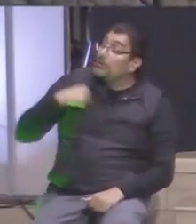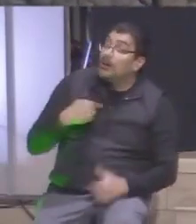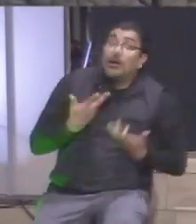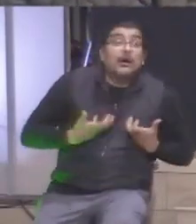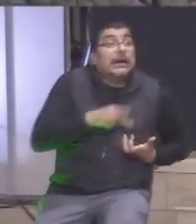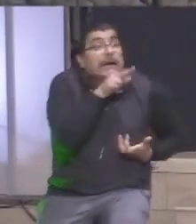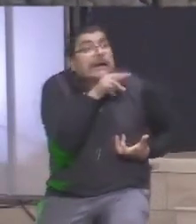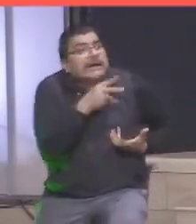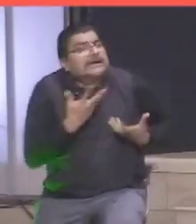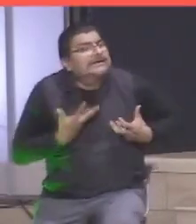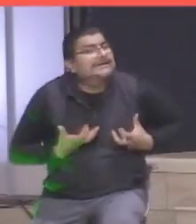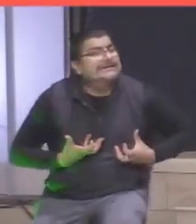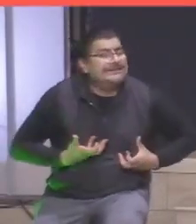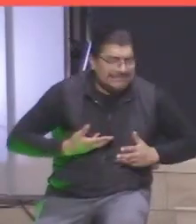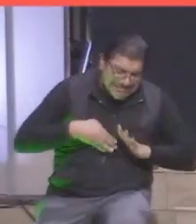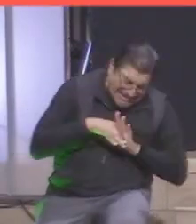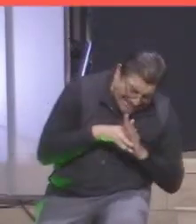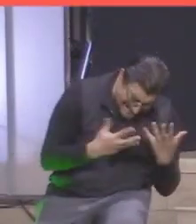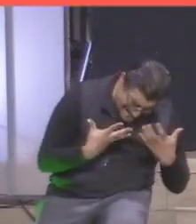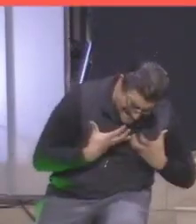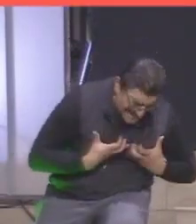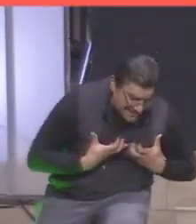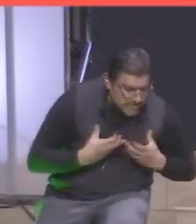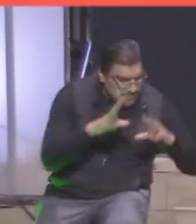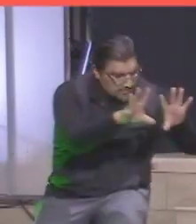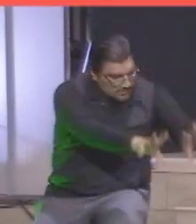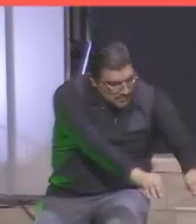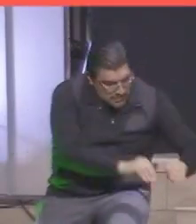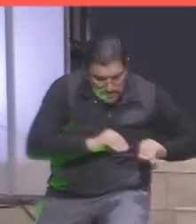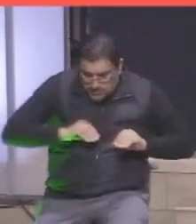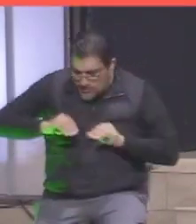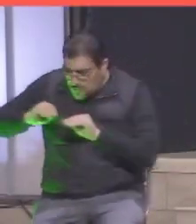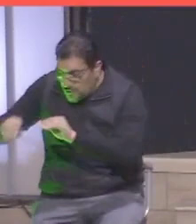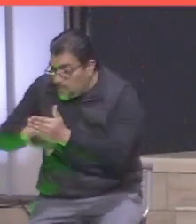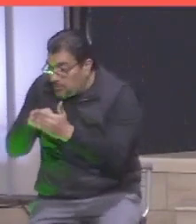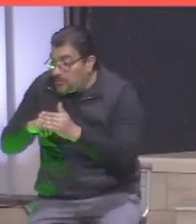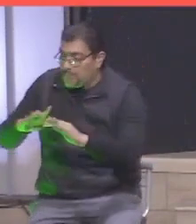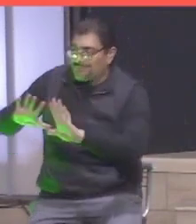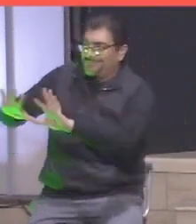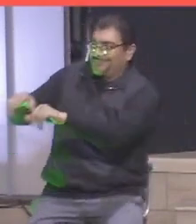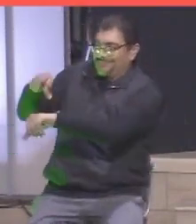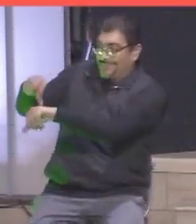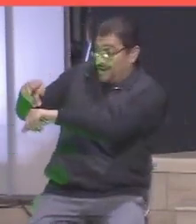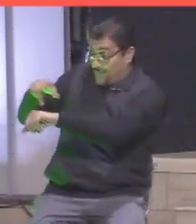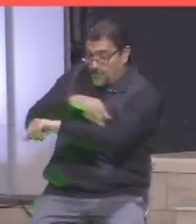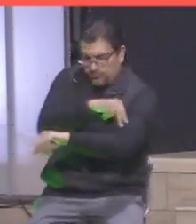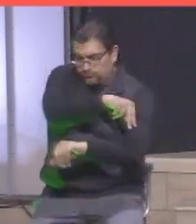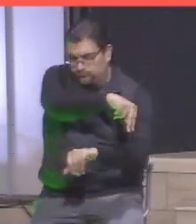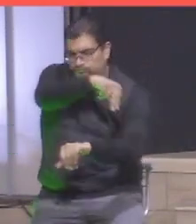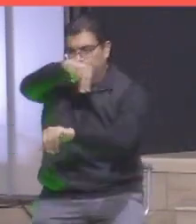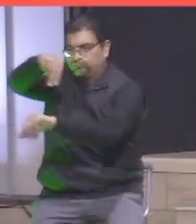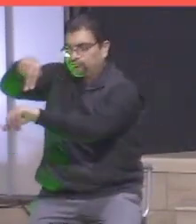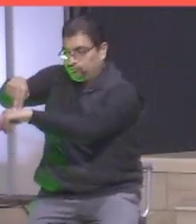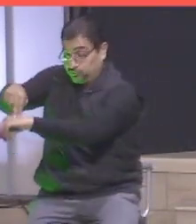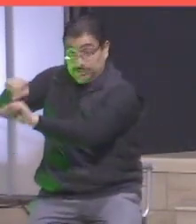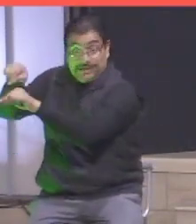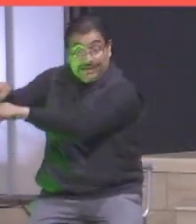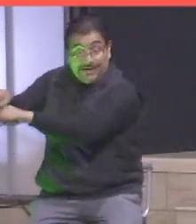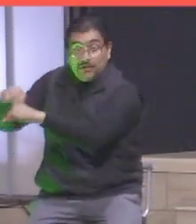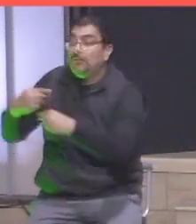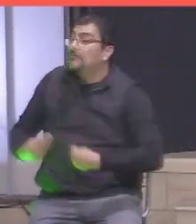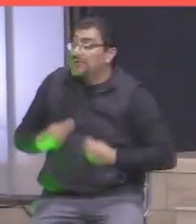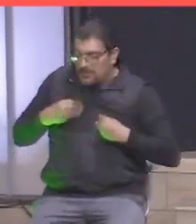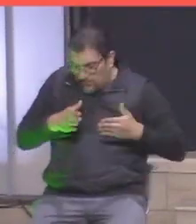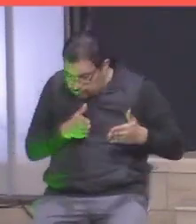del lodo cenagoso puso mis pies sobre Peña y enderezó mis pasos verso 3